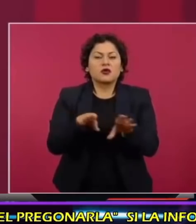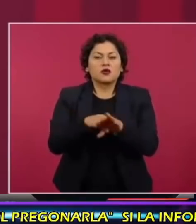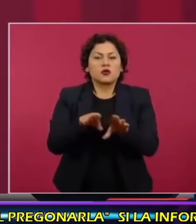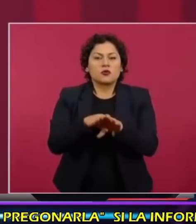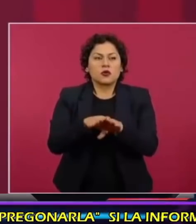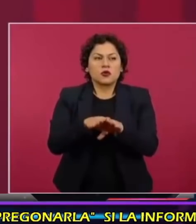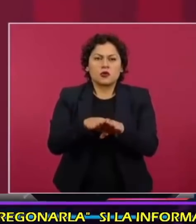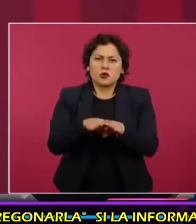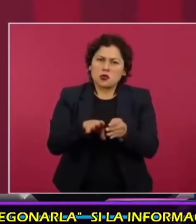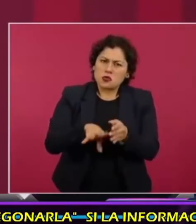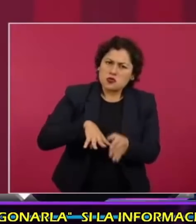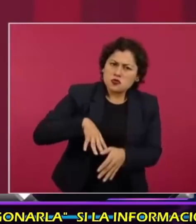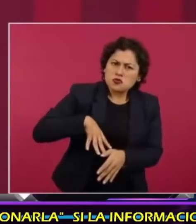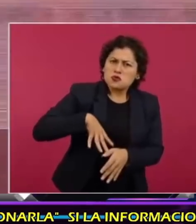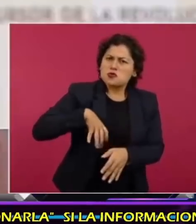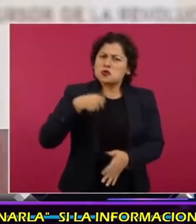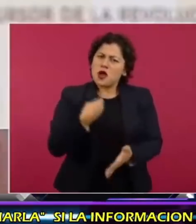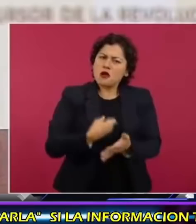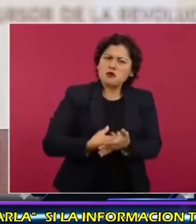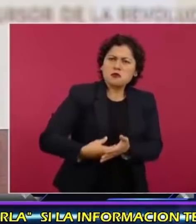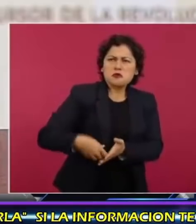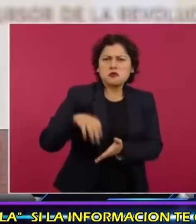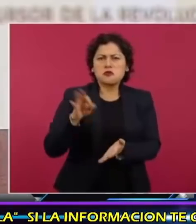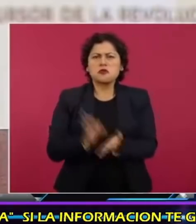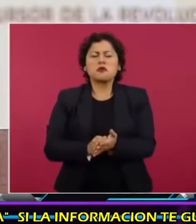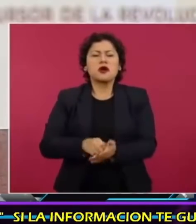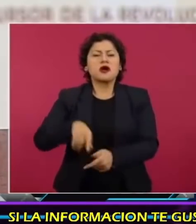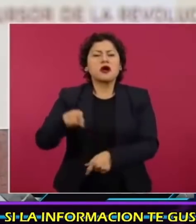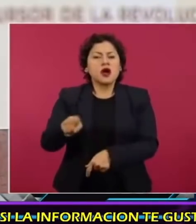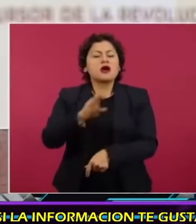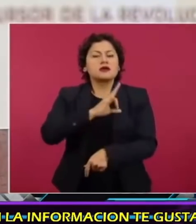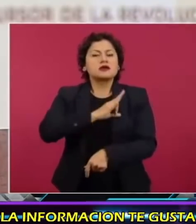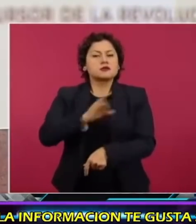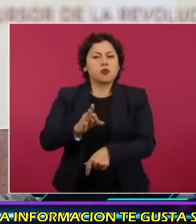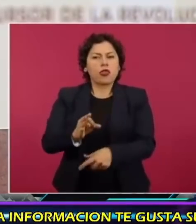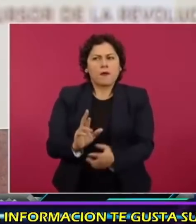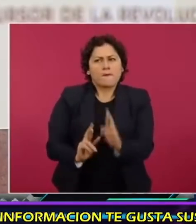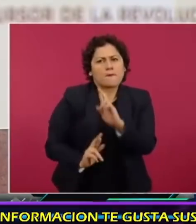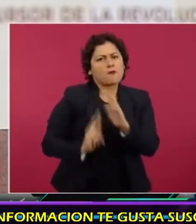lo odiaban los de su clase,